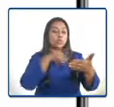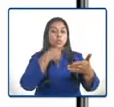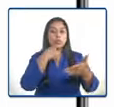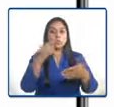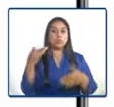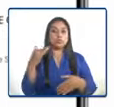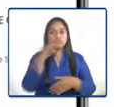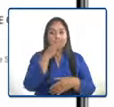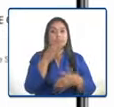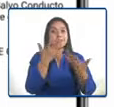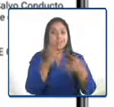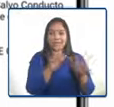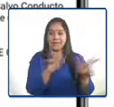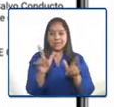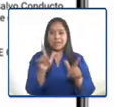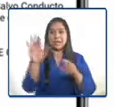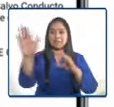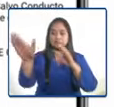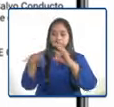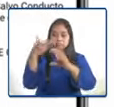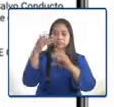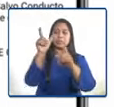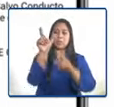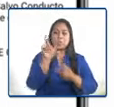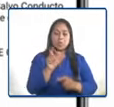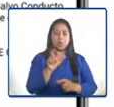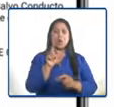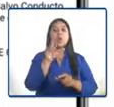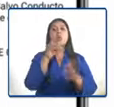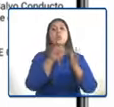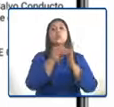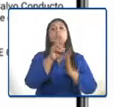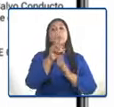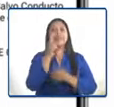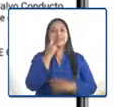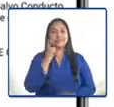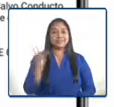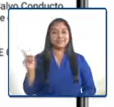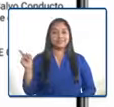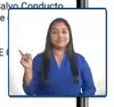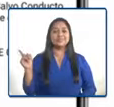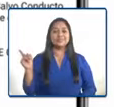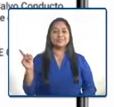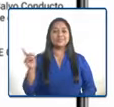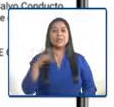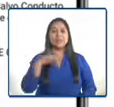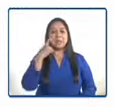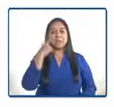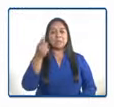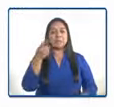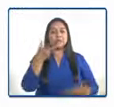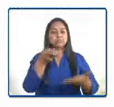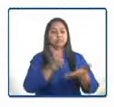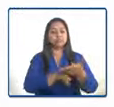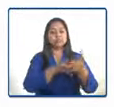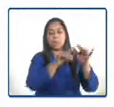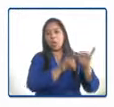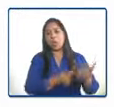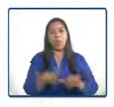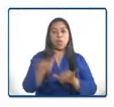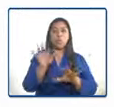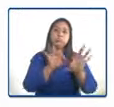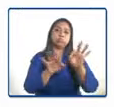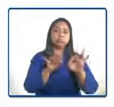aerolínea. ¡Listo! Llegará tu salvoconducto con código QR de autenticación para que lo portes de forma digital o lo imprimas y te traslades